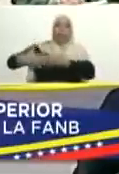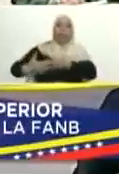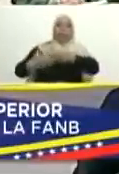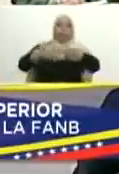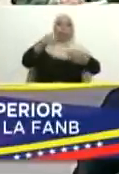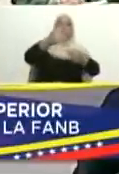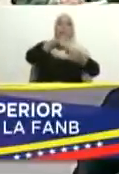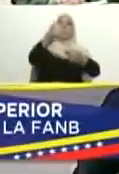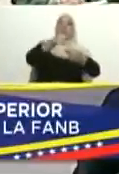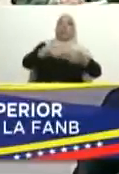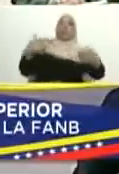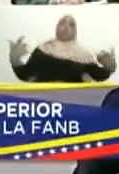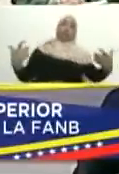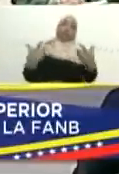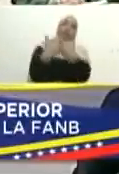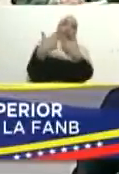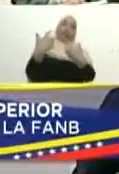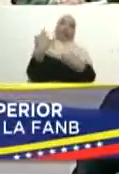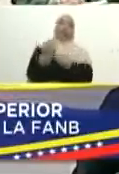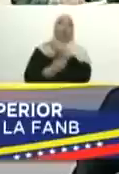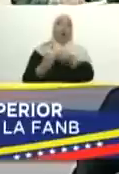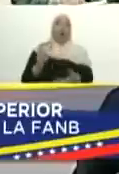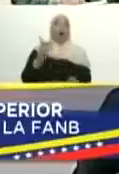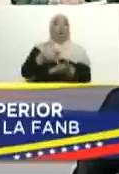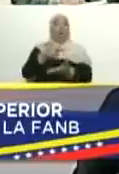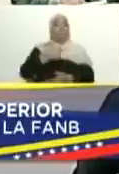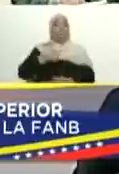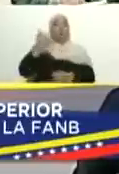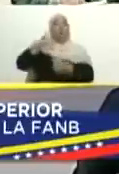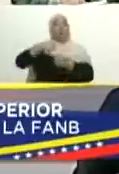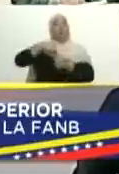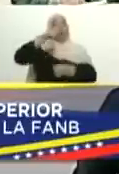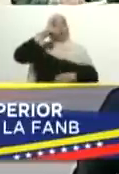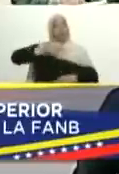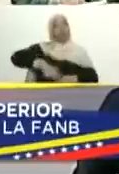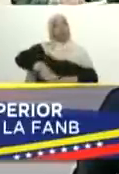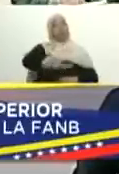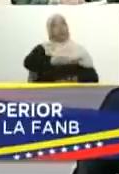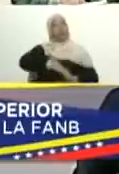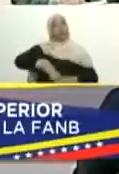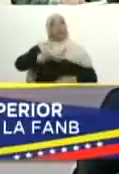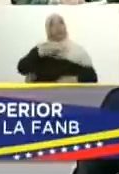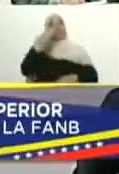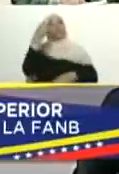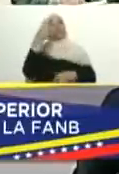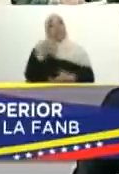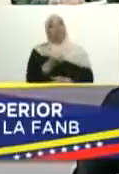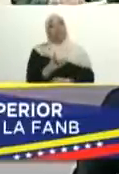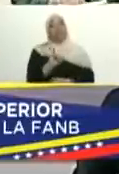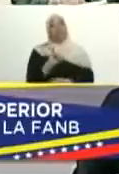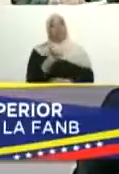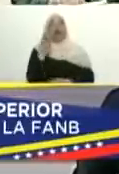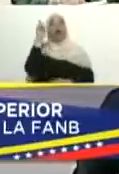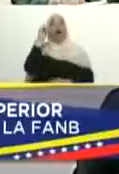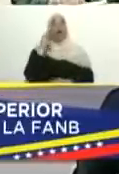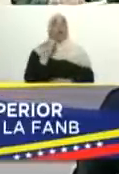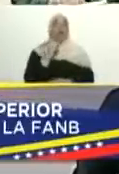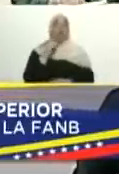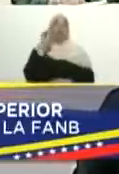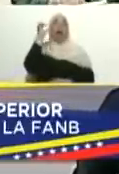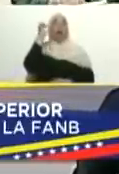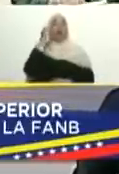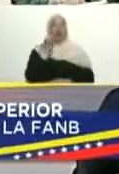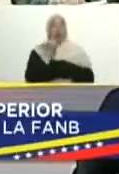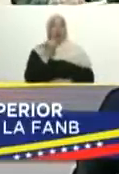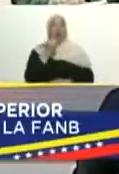hace 2 semanas, ahí en Maracaibo con el pueblo. ¿Y por qué tuvimos el momento estelar? Porque tuvimos a Bolívar, a Sucre,